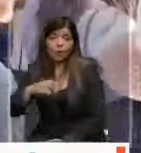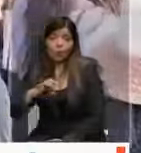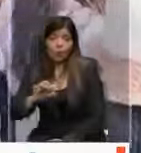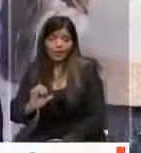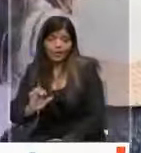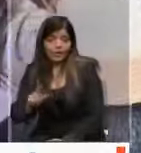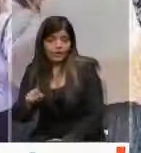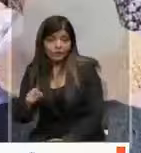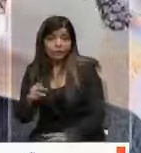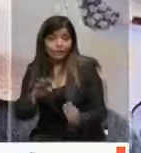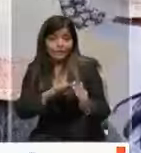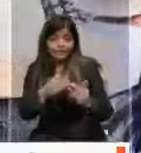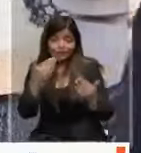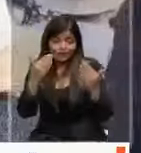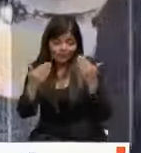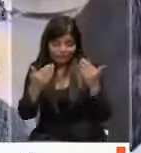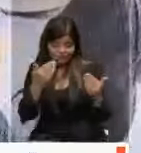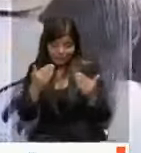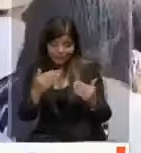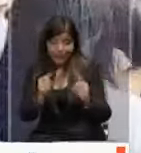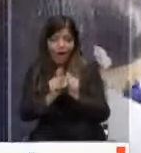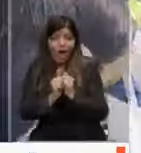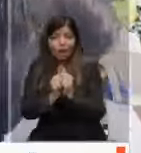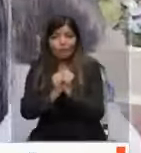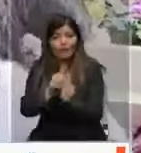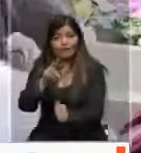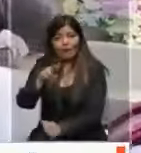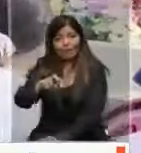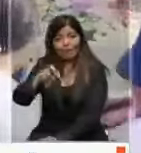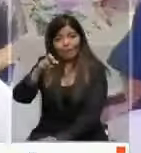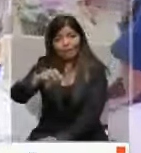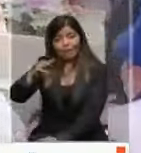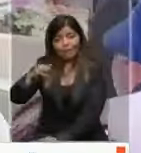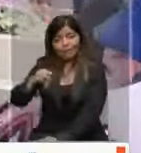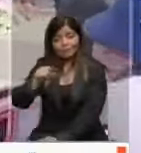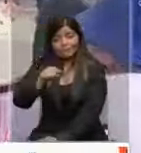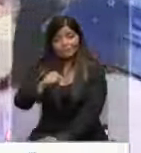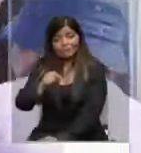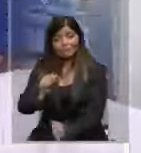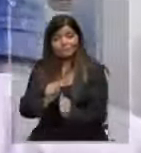salieron a despedirlo. Quisieron acompañar a sus padres asegurando que la